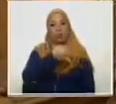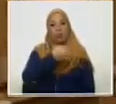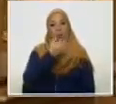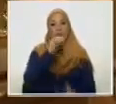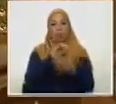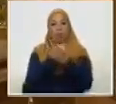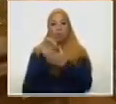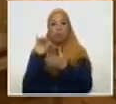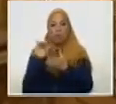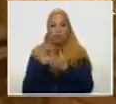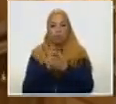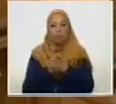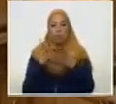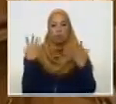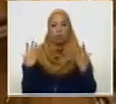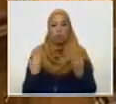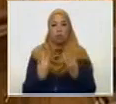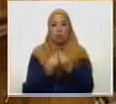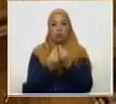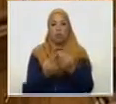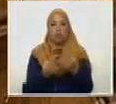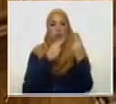compañeros, compañeras de la Junta Directiva.